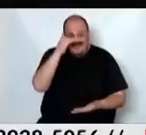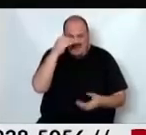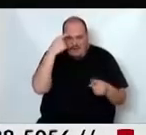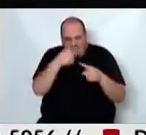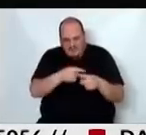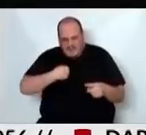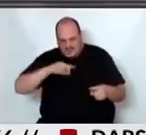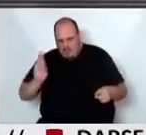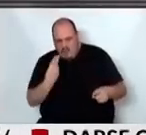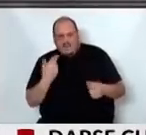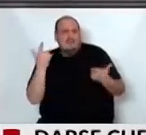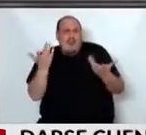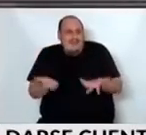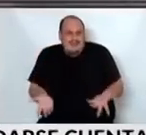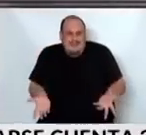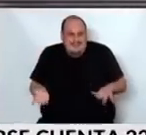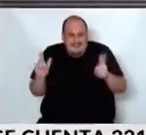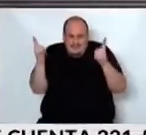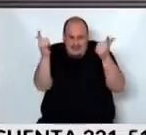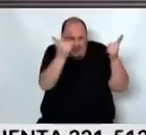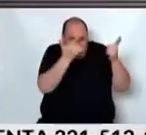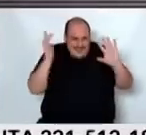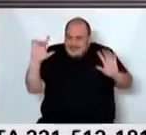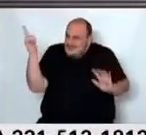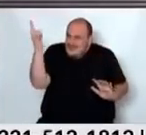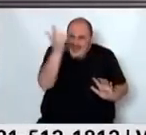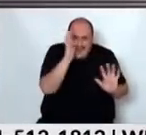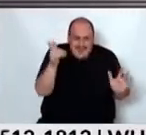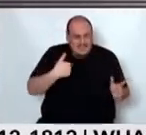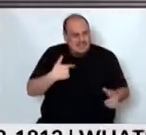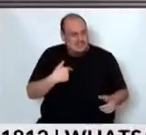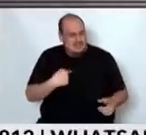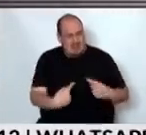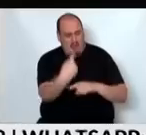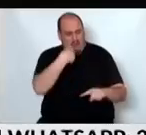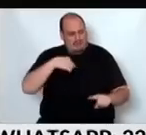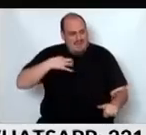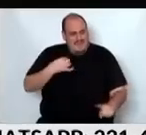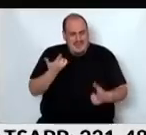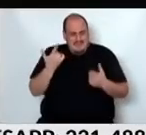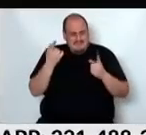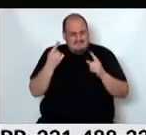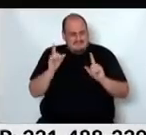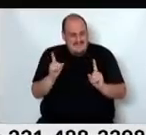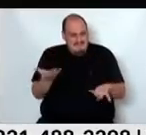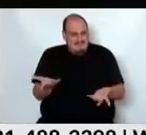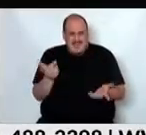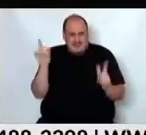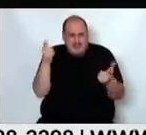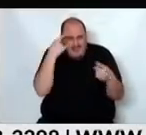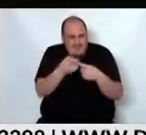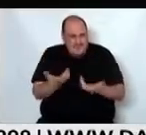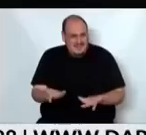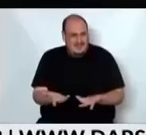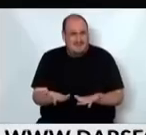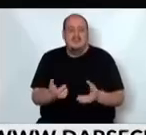No existe nada en la existencia para que podamos atentar contra nuestra vida. Podemos atravesar los dolores más grandes, pero